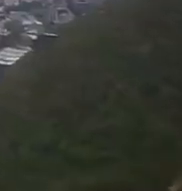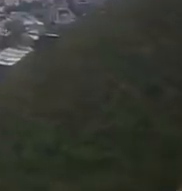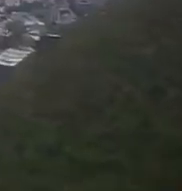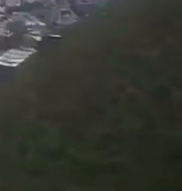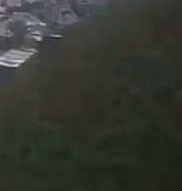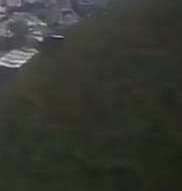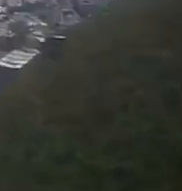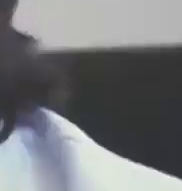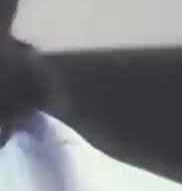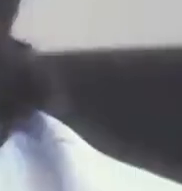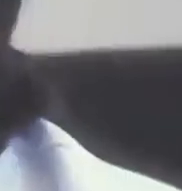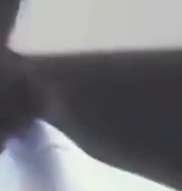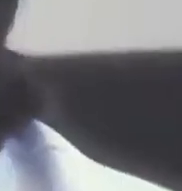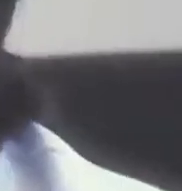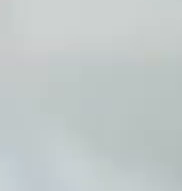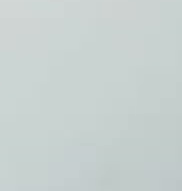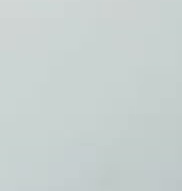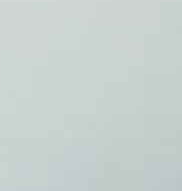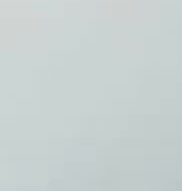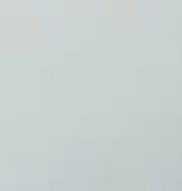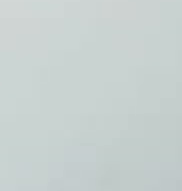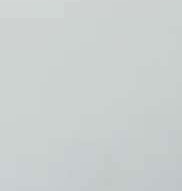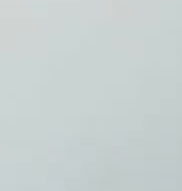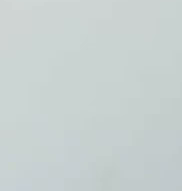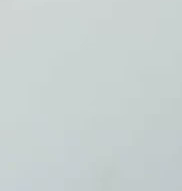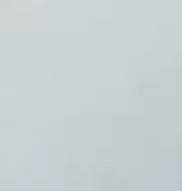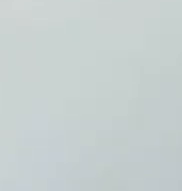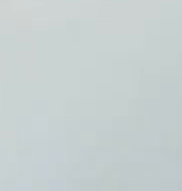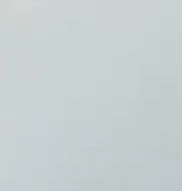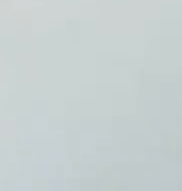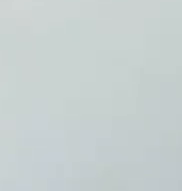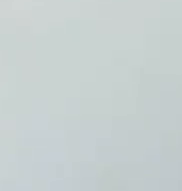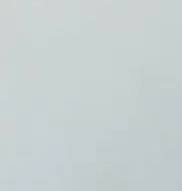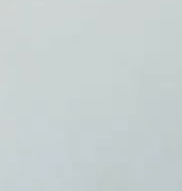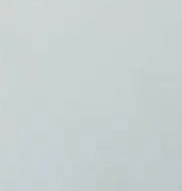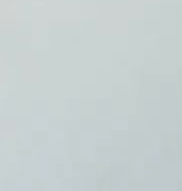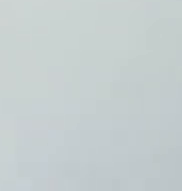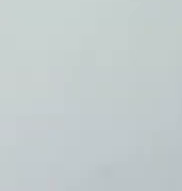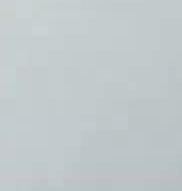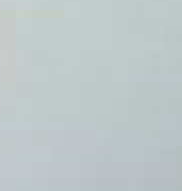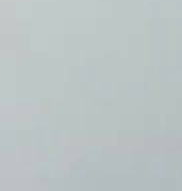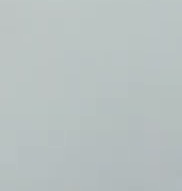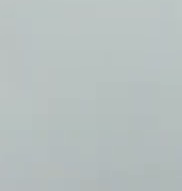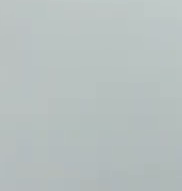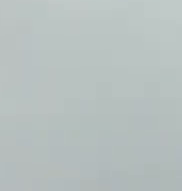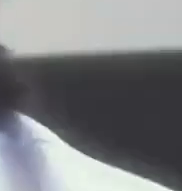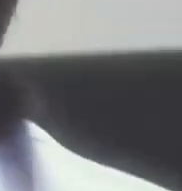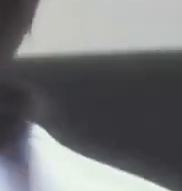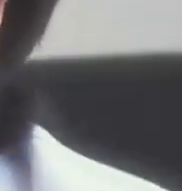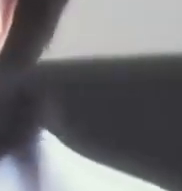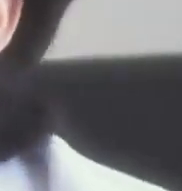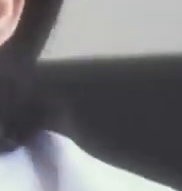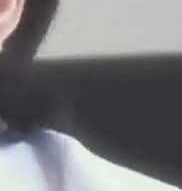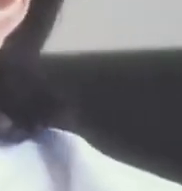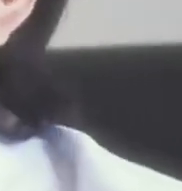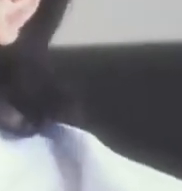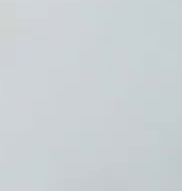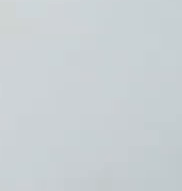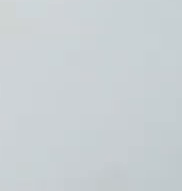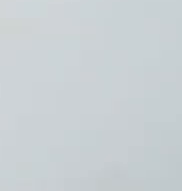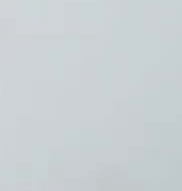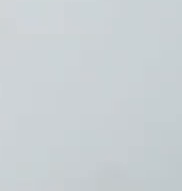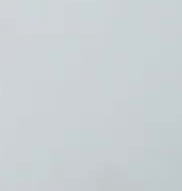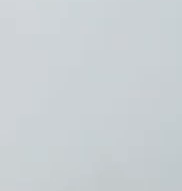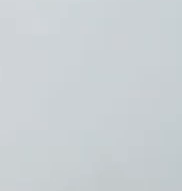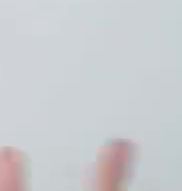Tengo tantas cosas que contarte. Ay, hijo, qué gusto verte. Mi bebé. Ay, no me digas bebé.